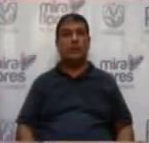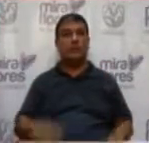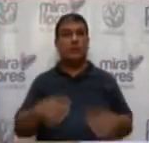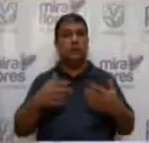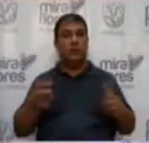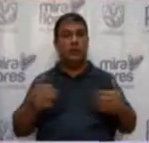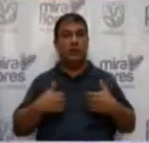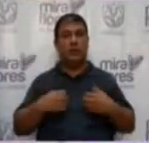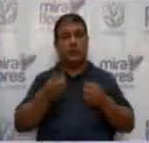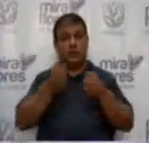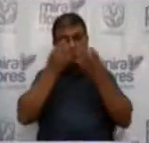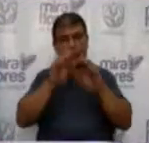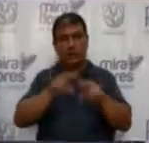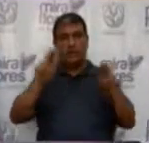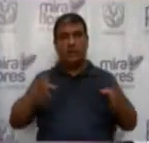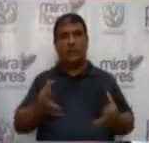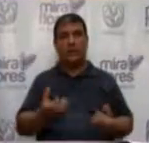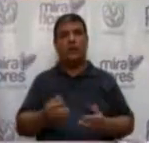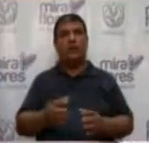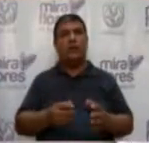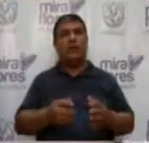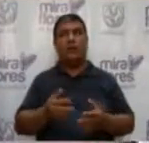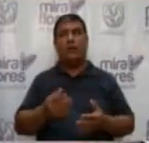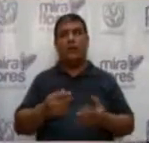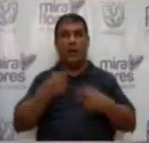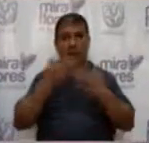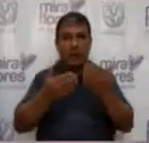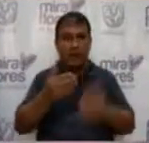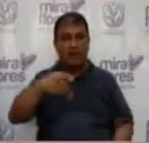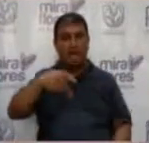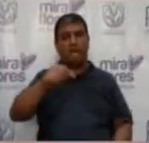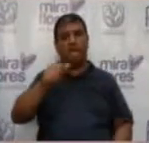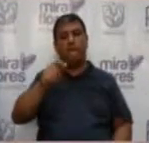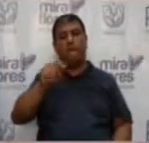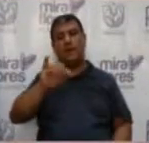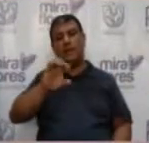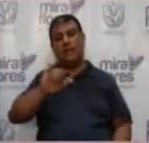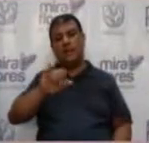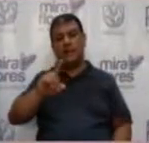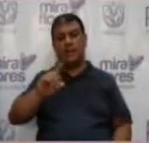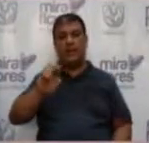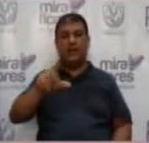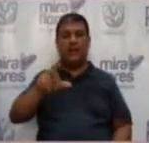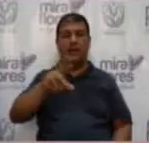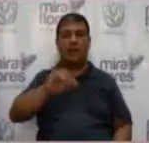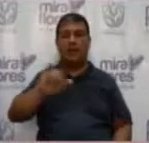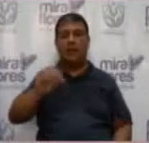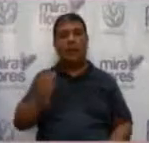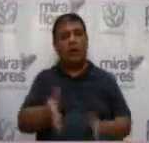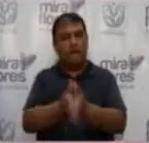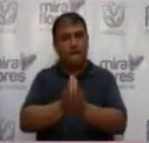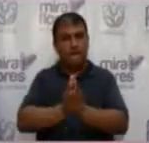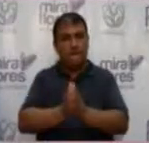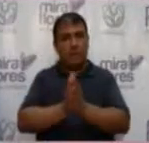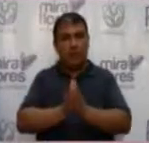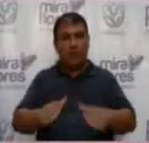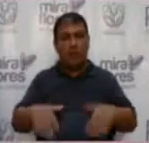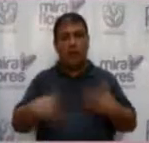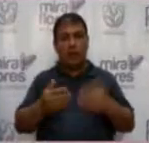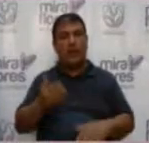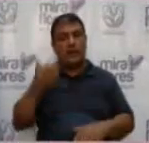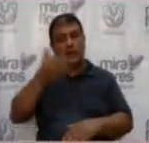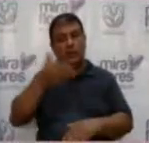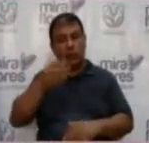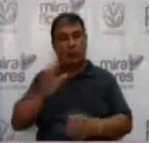Si no tenemos informes en mesa, quiero mencionar que la regidora Patricia del Río de Olavide ha solicitado poder asistir